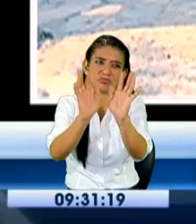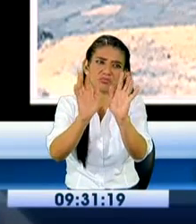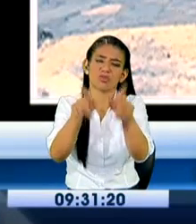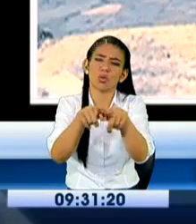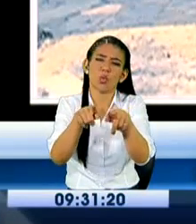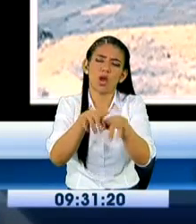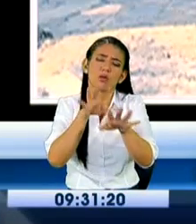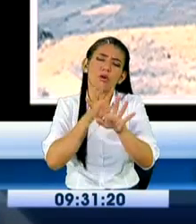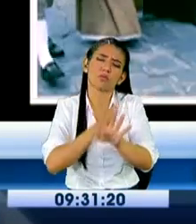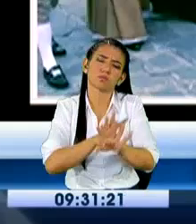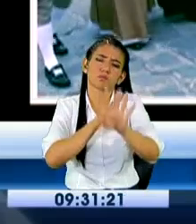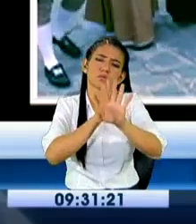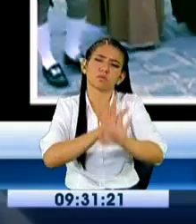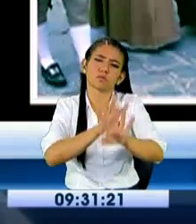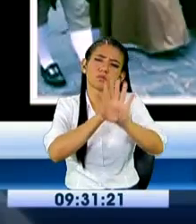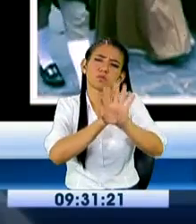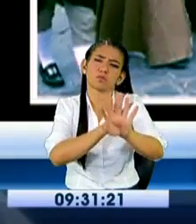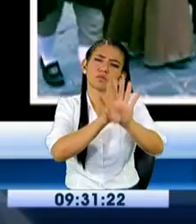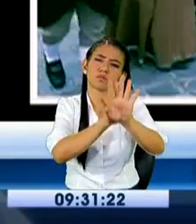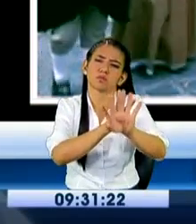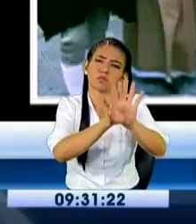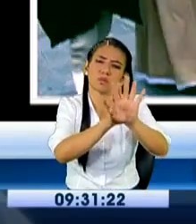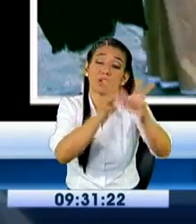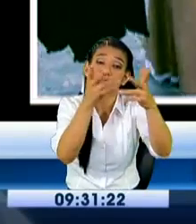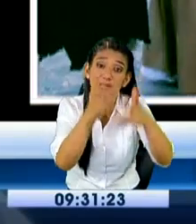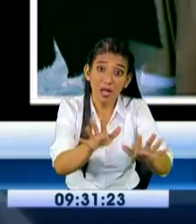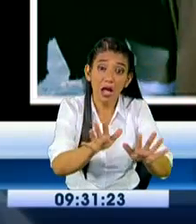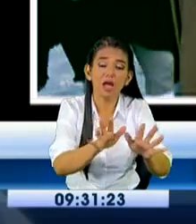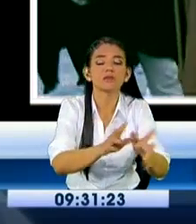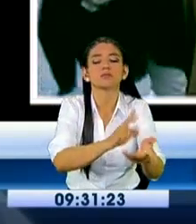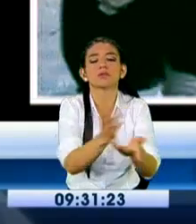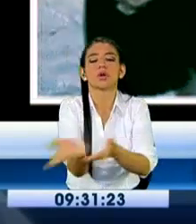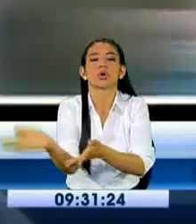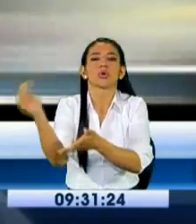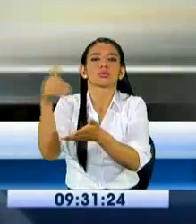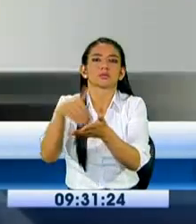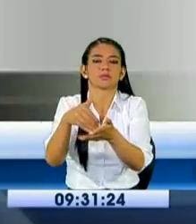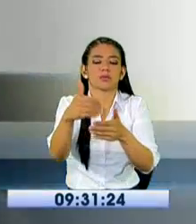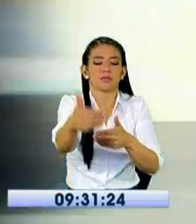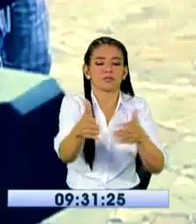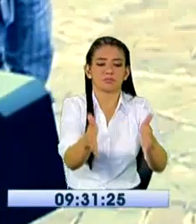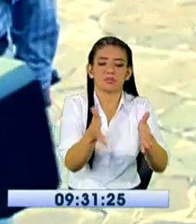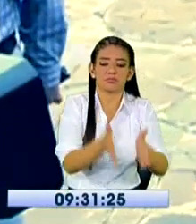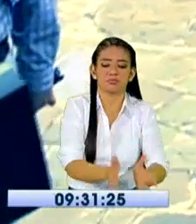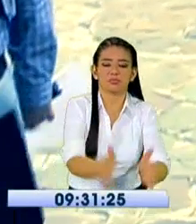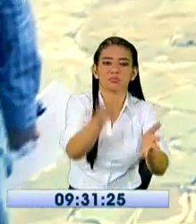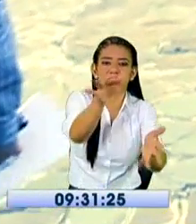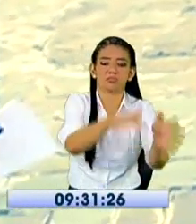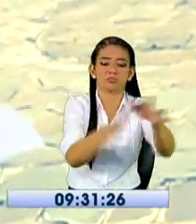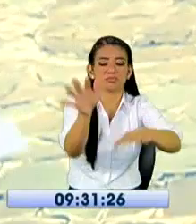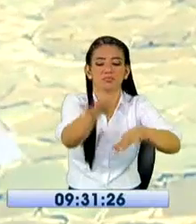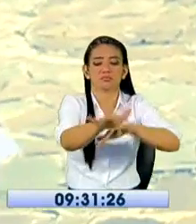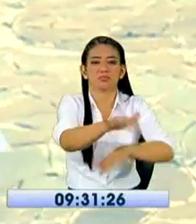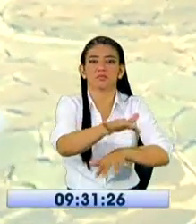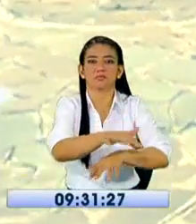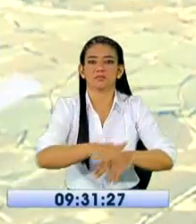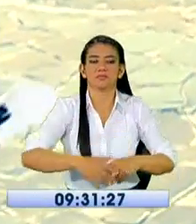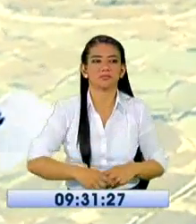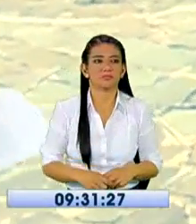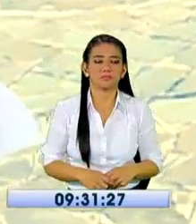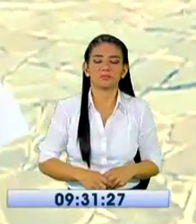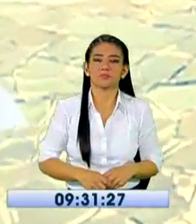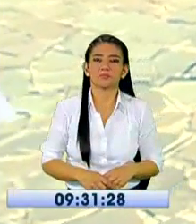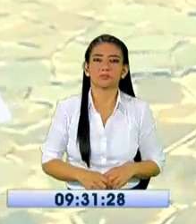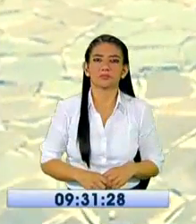de procesión por el pueblo. Después se los volvía a llevar nuevamente a los pocuyos. Por el rescate de